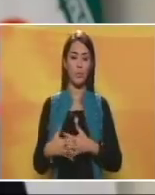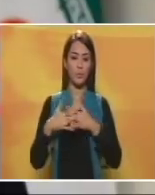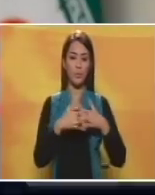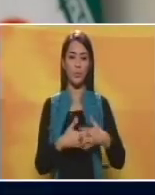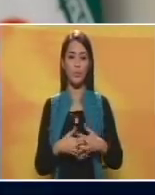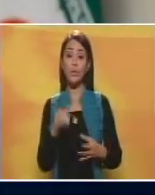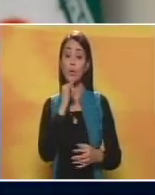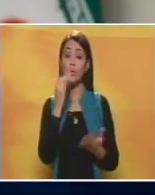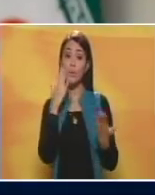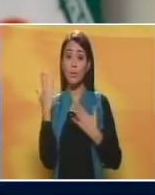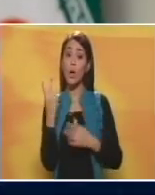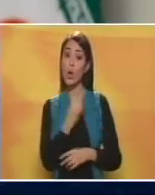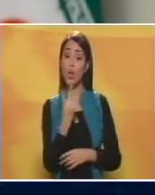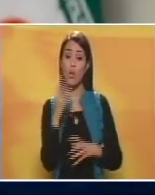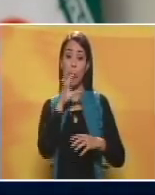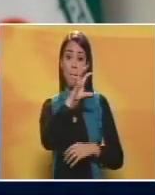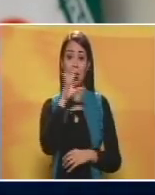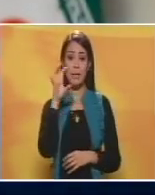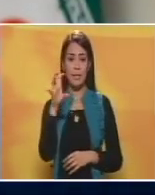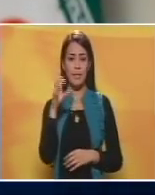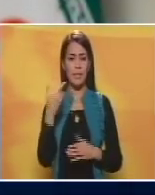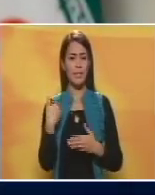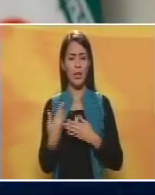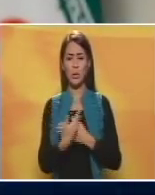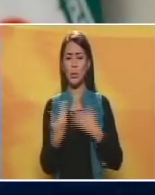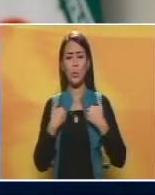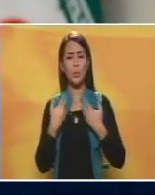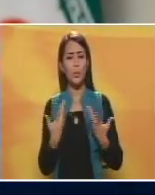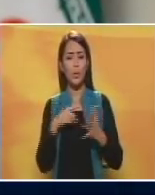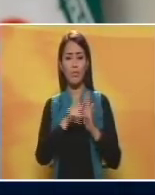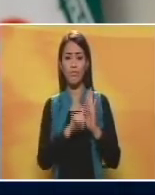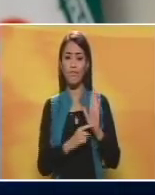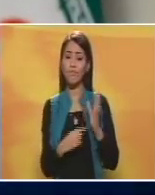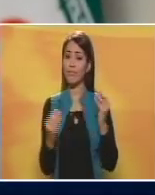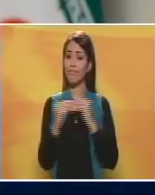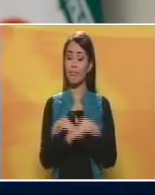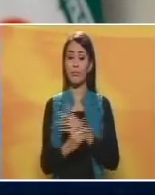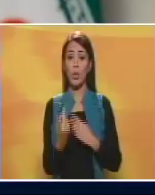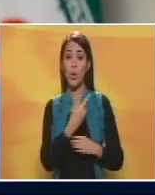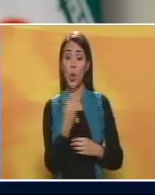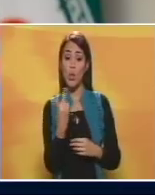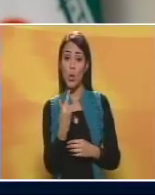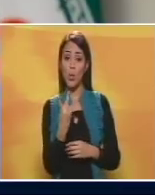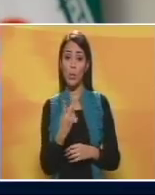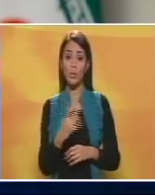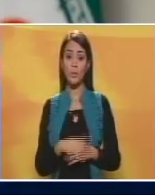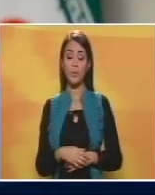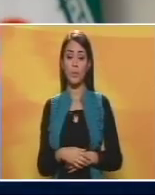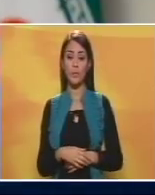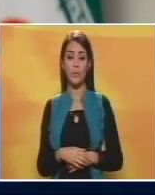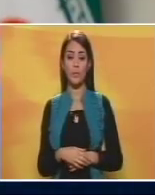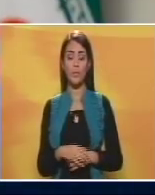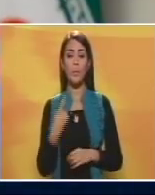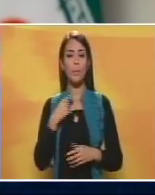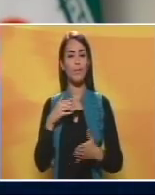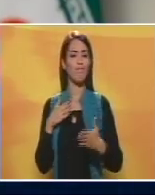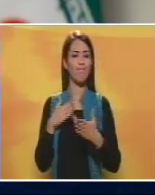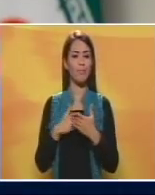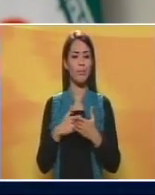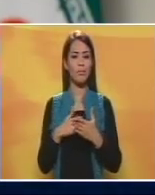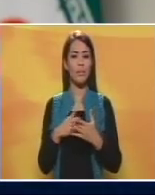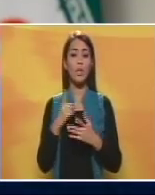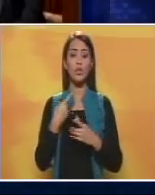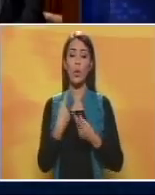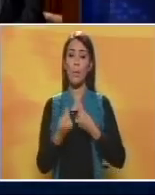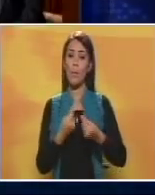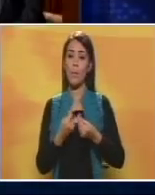Arreaza dijo que ambos países son víctimas de medidas unilaterales por parte de Washington que, según él, buscan imponer su poder